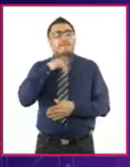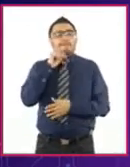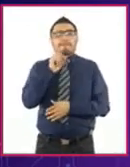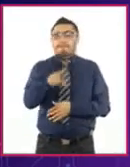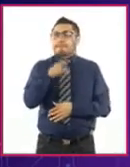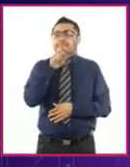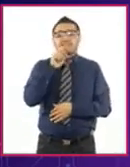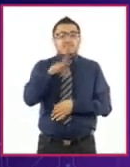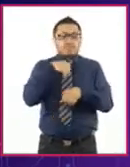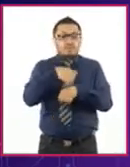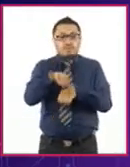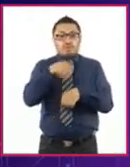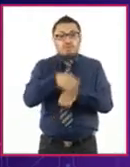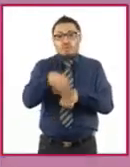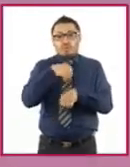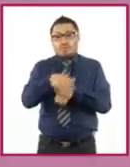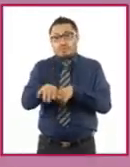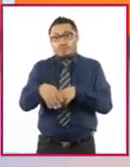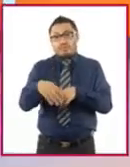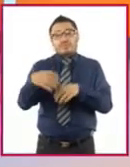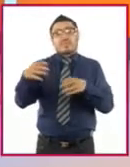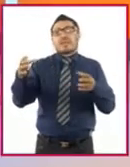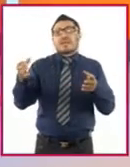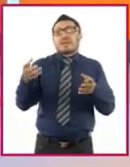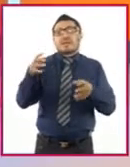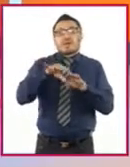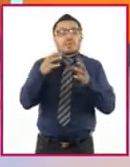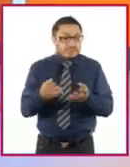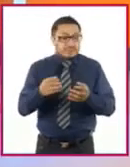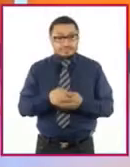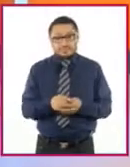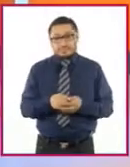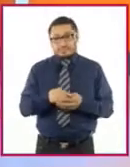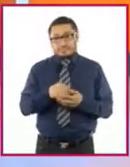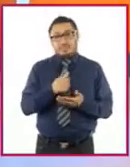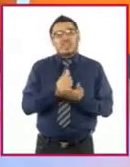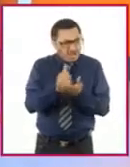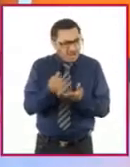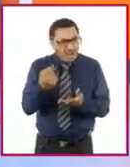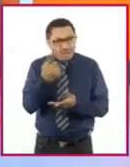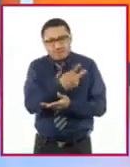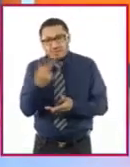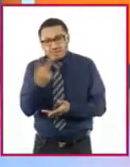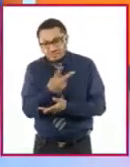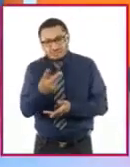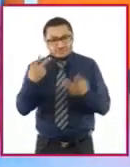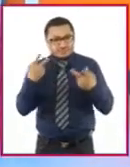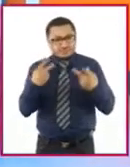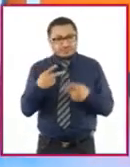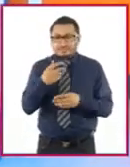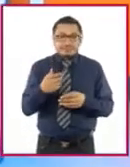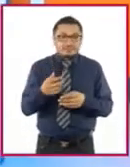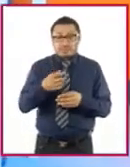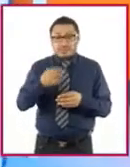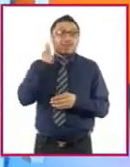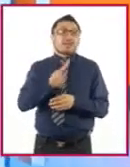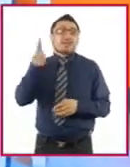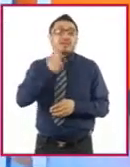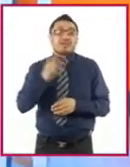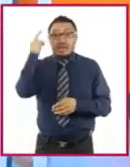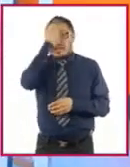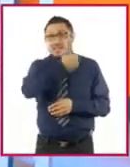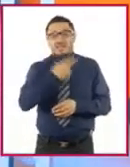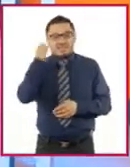de pelotas. ¿Podemos ayudar a Alejandro y a Claudia a verificar el número de pelotas de tenis que